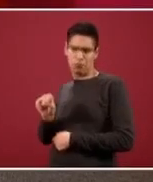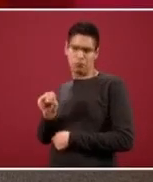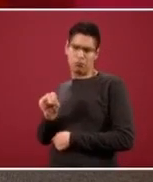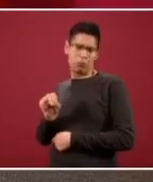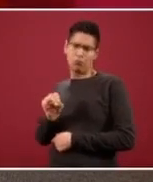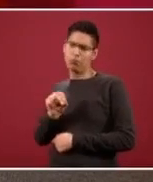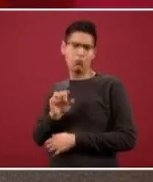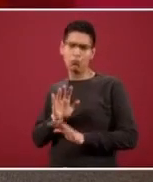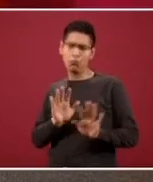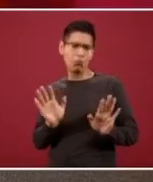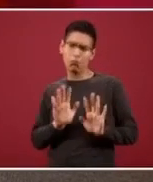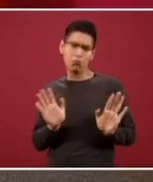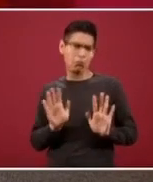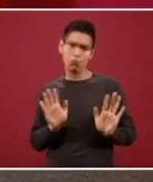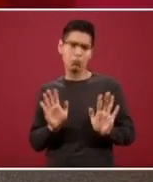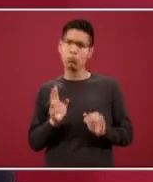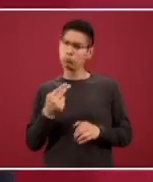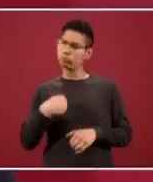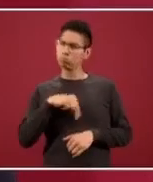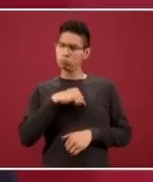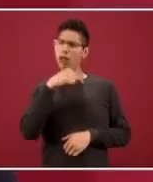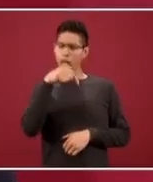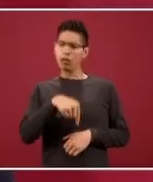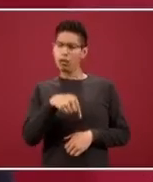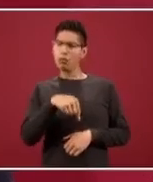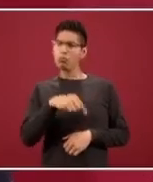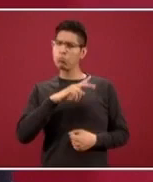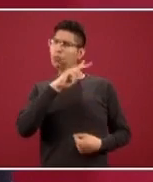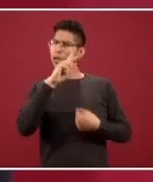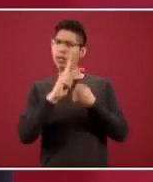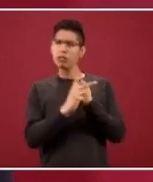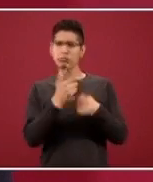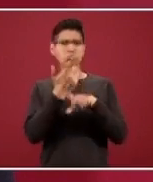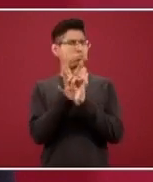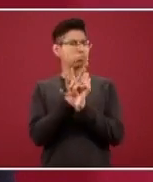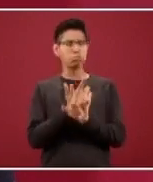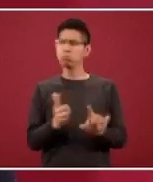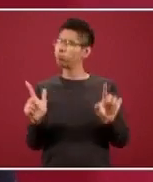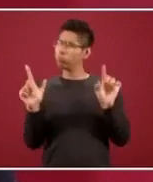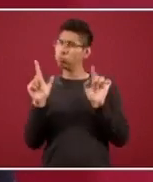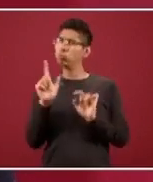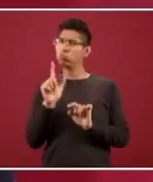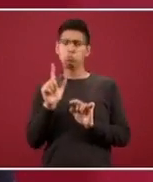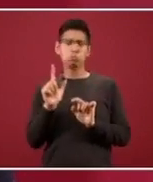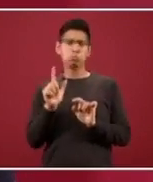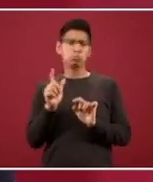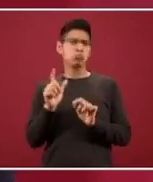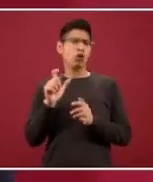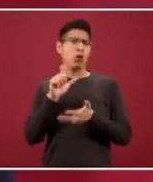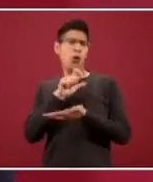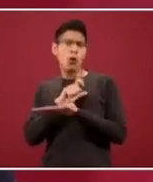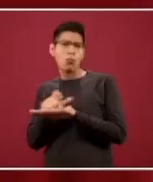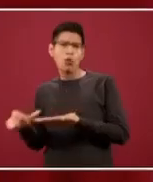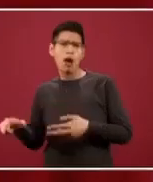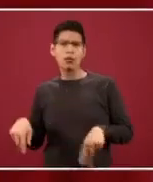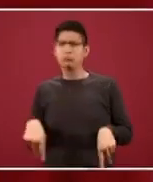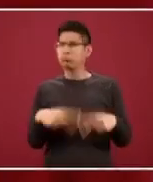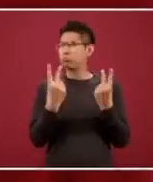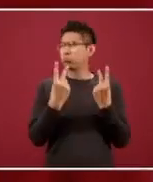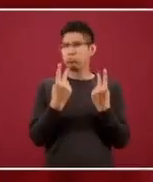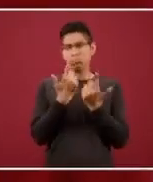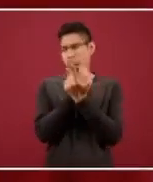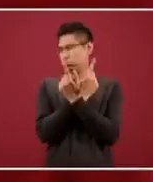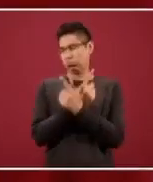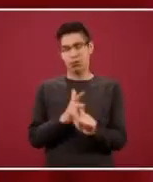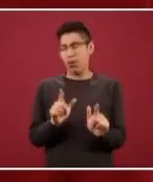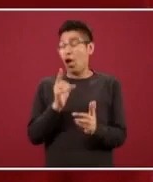Nosotros vivimos en un país libre, de libre mercado, en donde quien requiera importar cumple